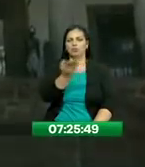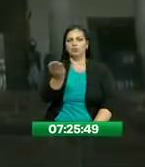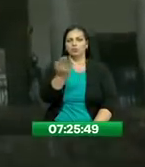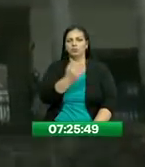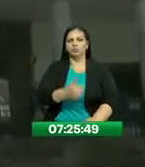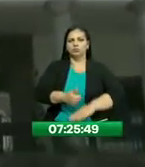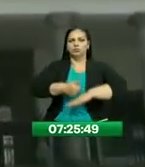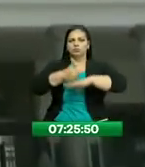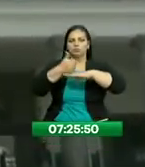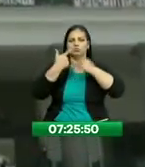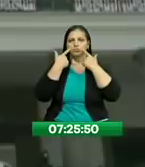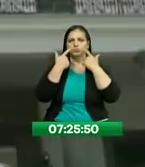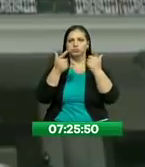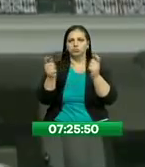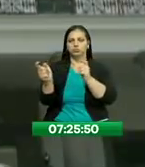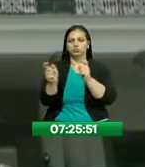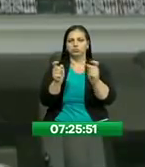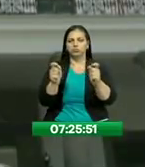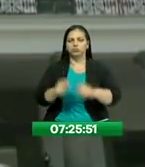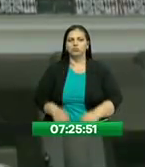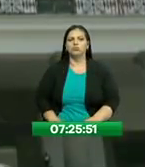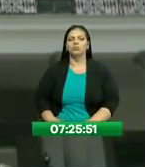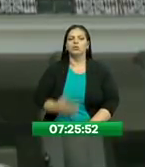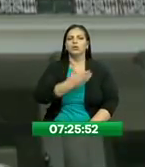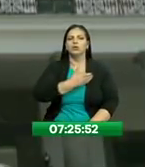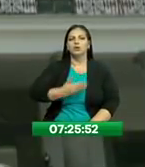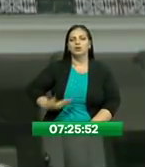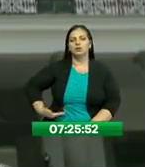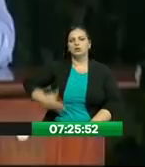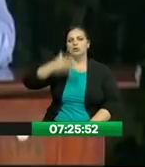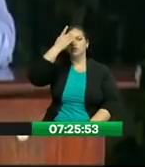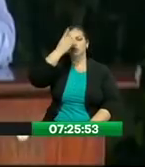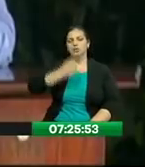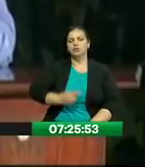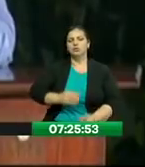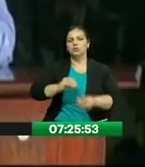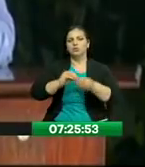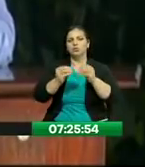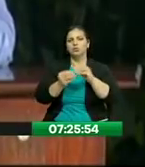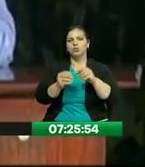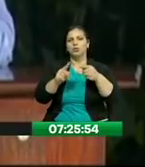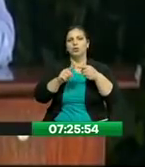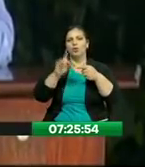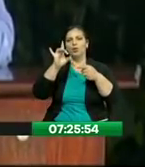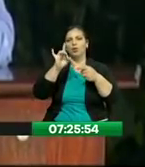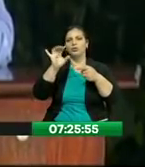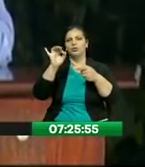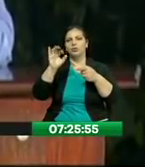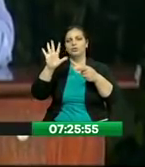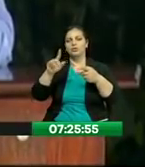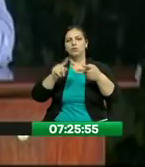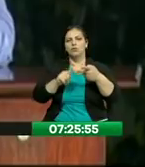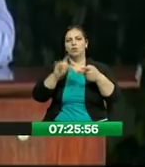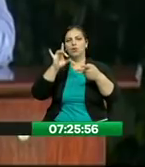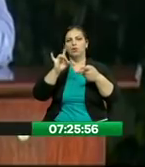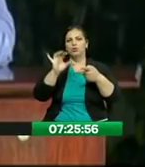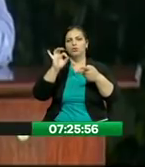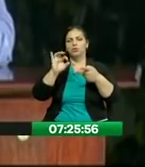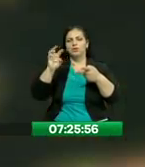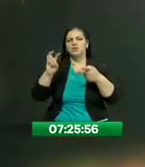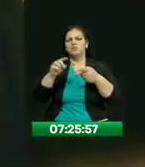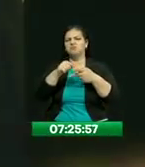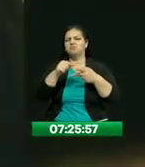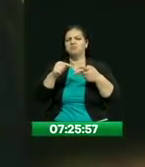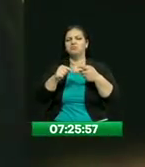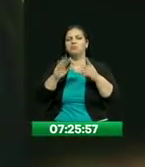Mediante los decretos ejecutivos 895 y 896, el presidente de la República, Lenín Moreno, removió este martes 15 de octubre